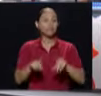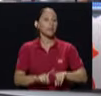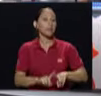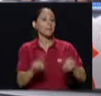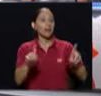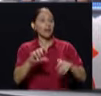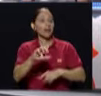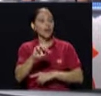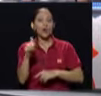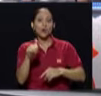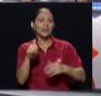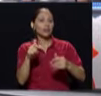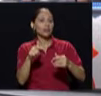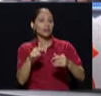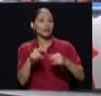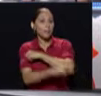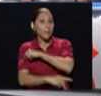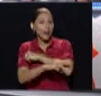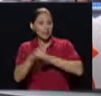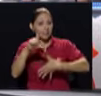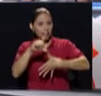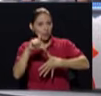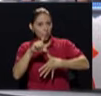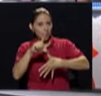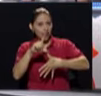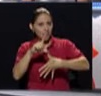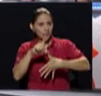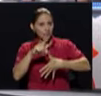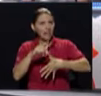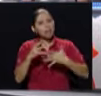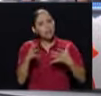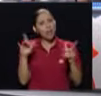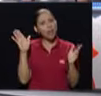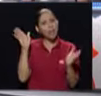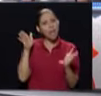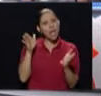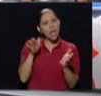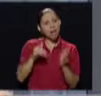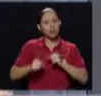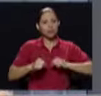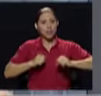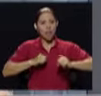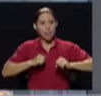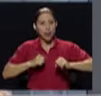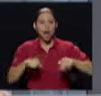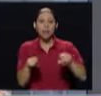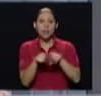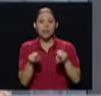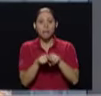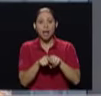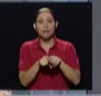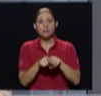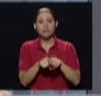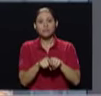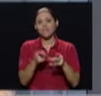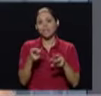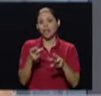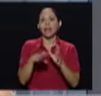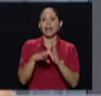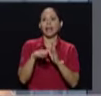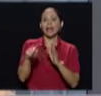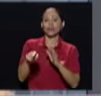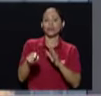en otras regiones de Latinoamérica tiembla un poco menos frecuencia y además tienen el problema